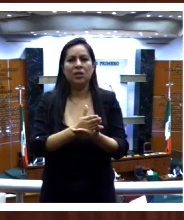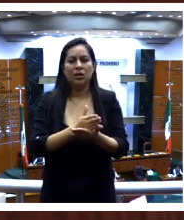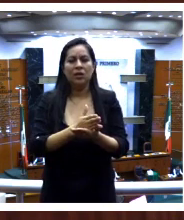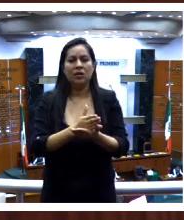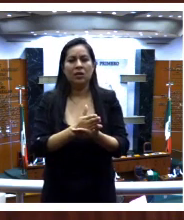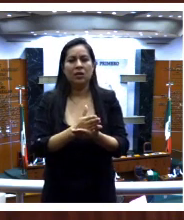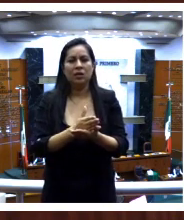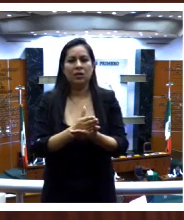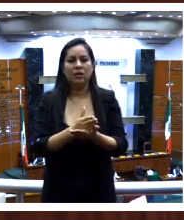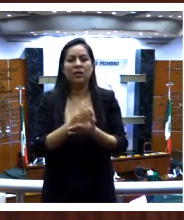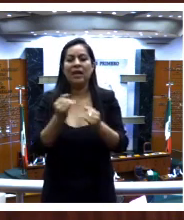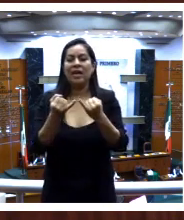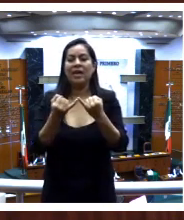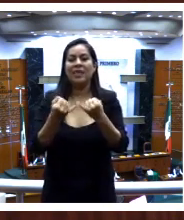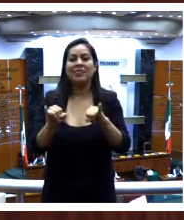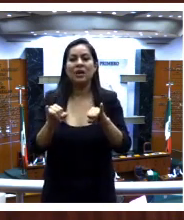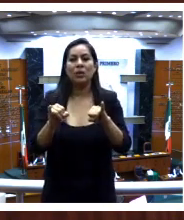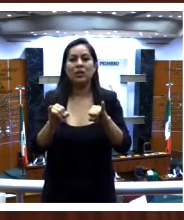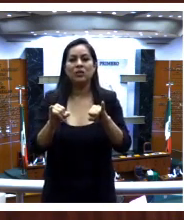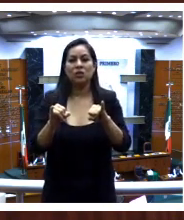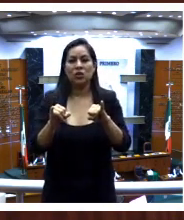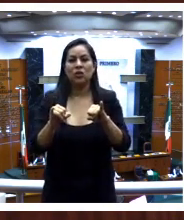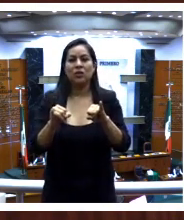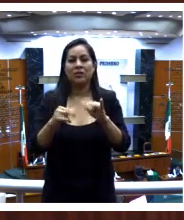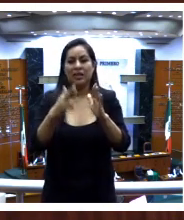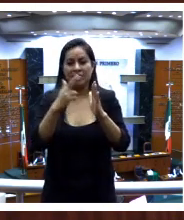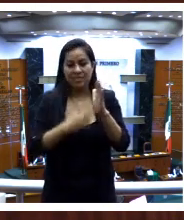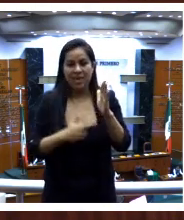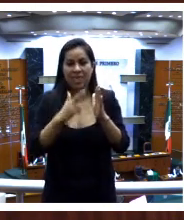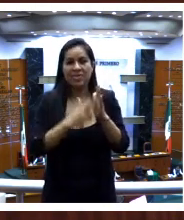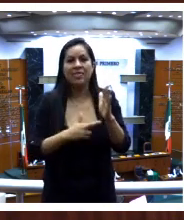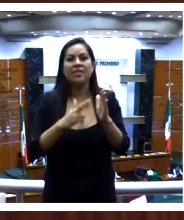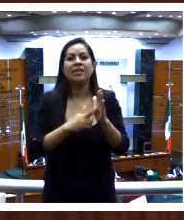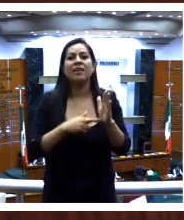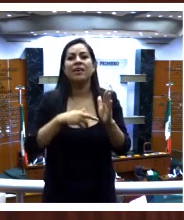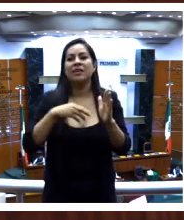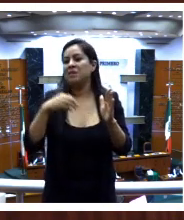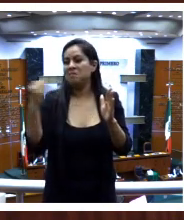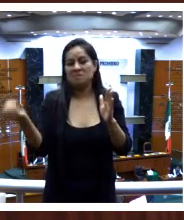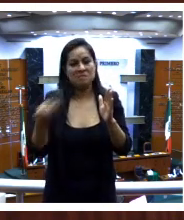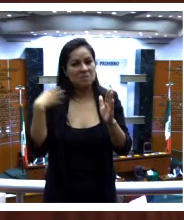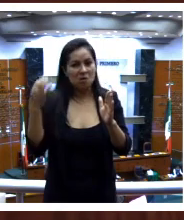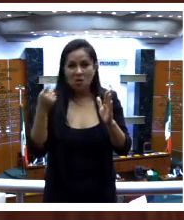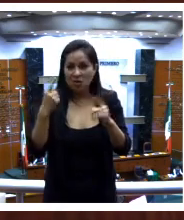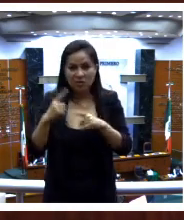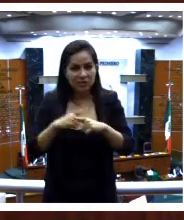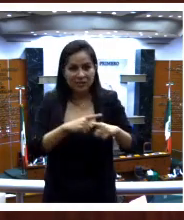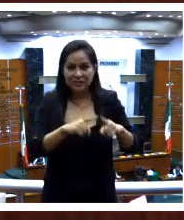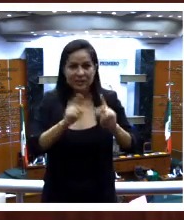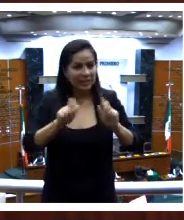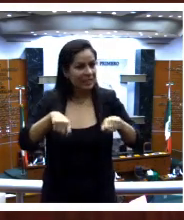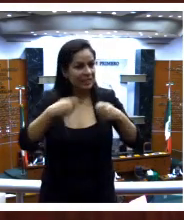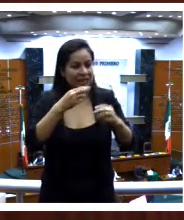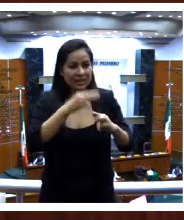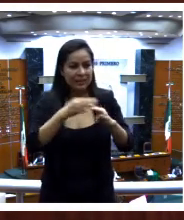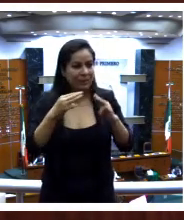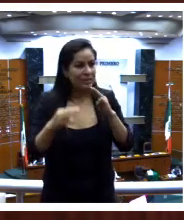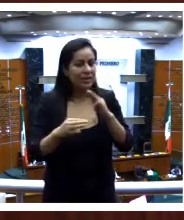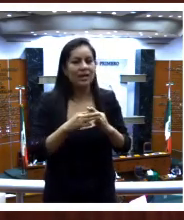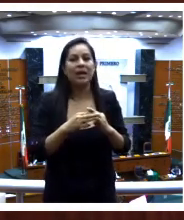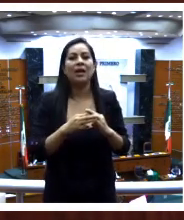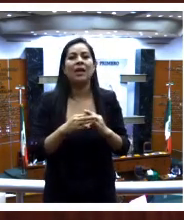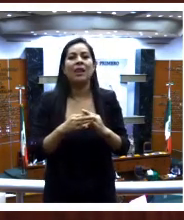en la inauguración de talleres, de eventos, de entrega de